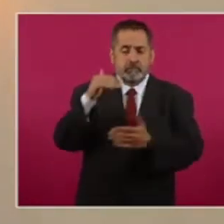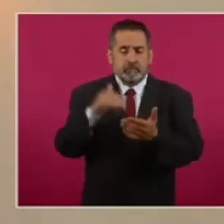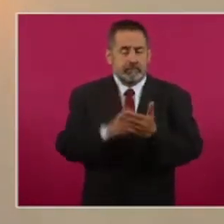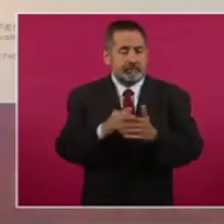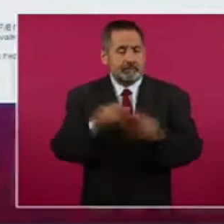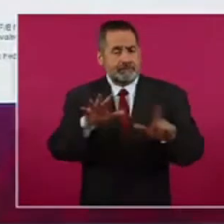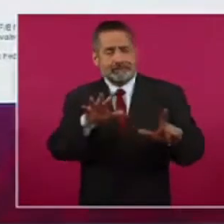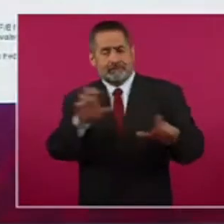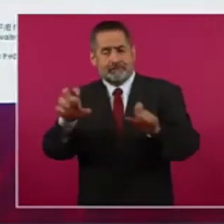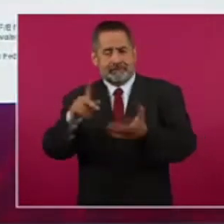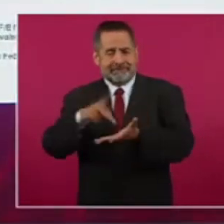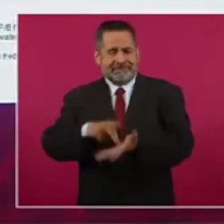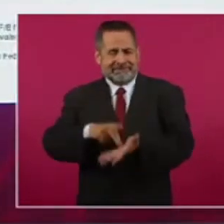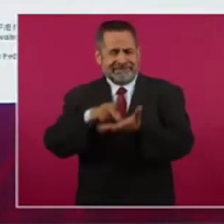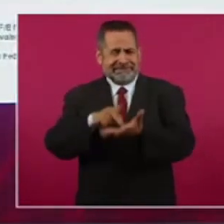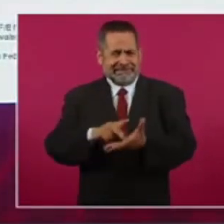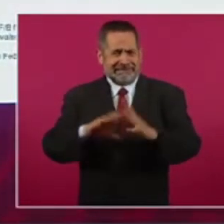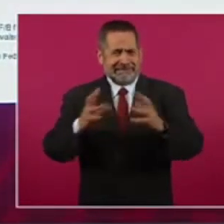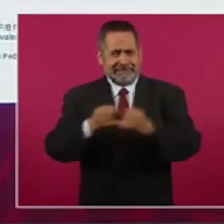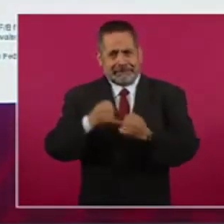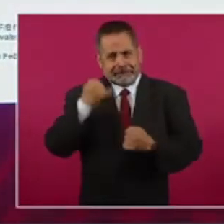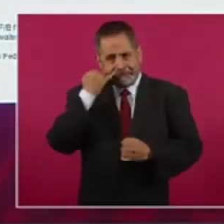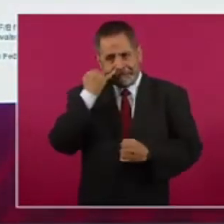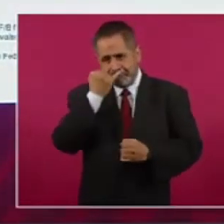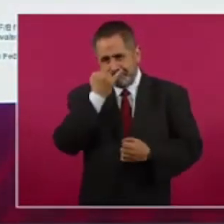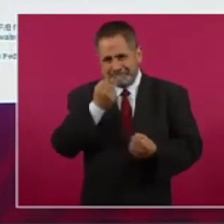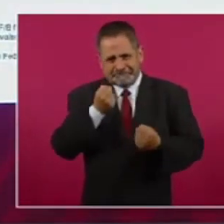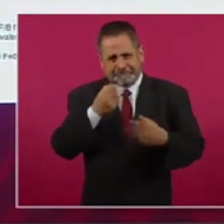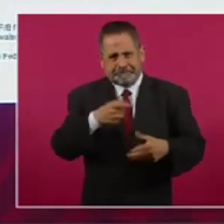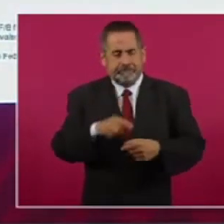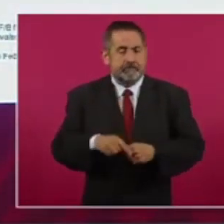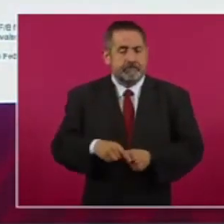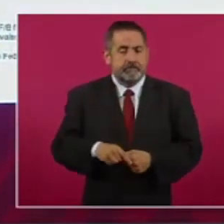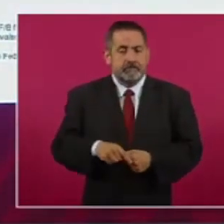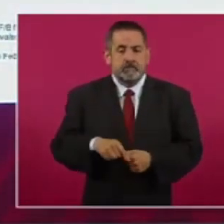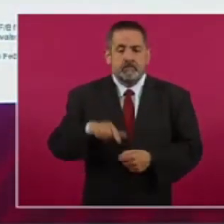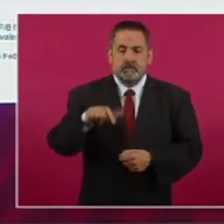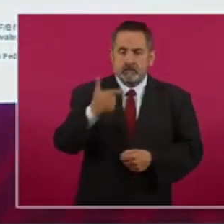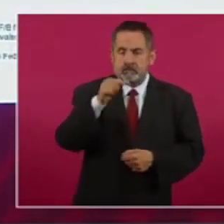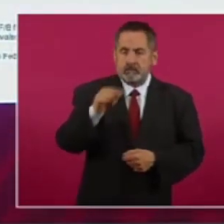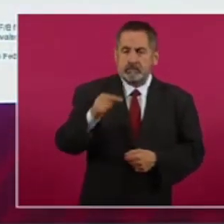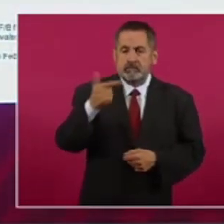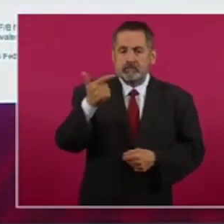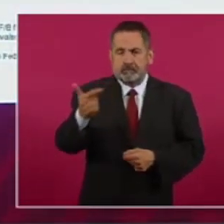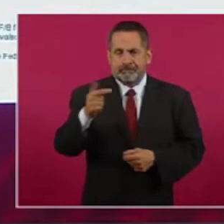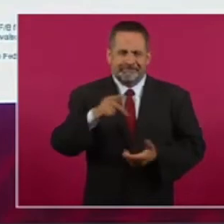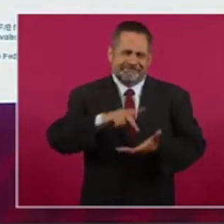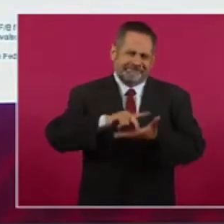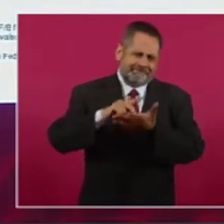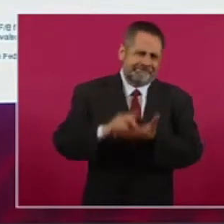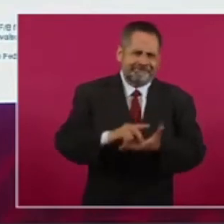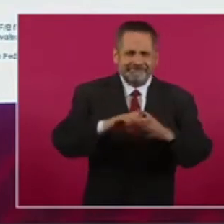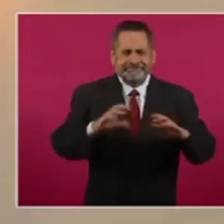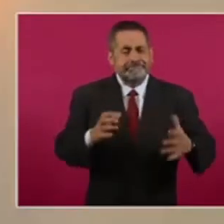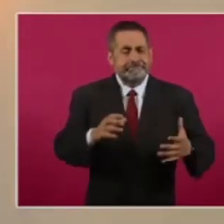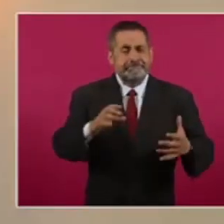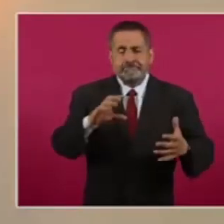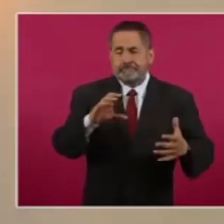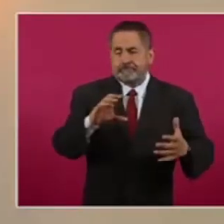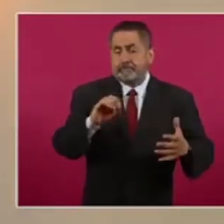12.700 kilogramos de cocaína, 12.7 toneladas de